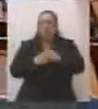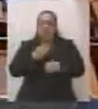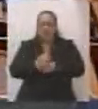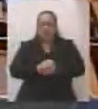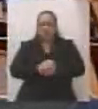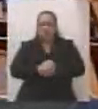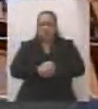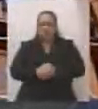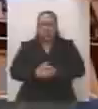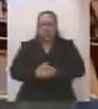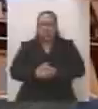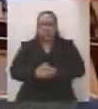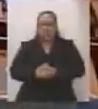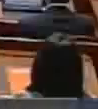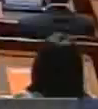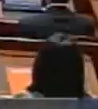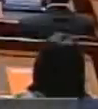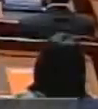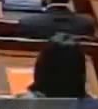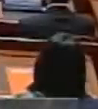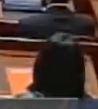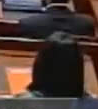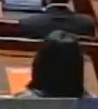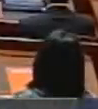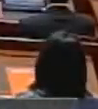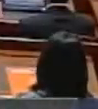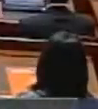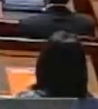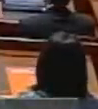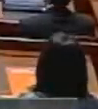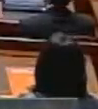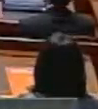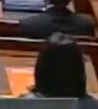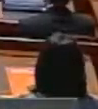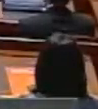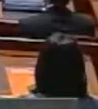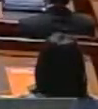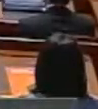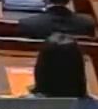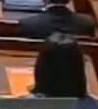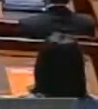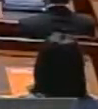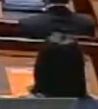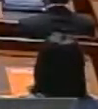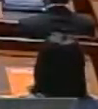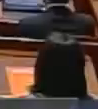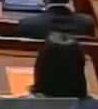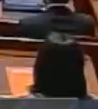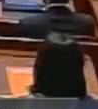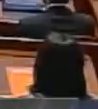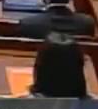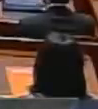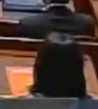la globalización no ha reducido la desigualdad en las economías emergentes? Una nueva teoría. Reiterar el agradecimiento a los